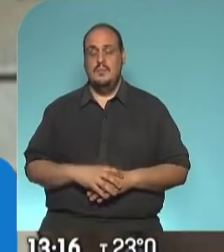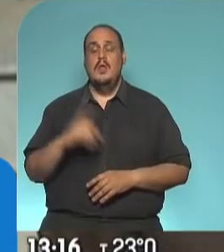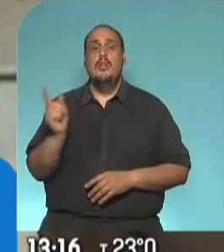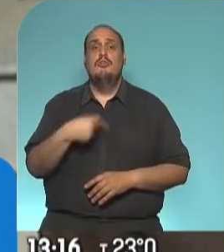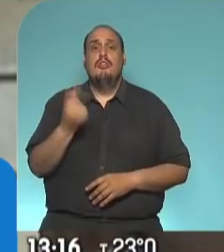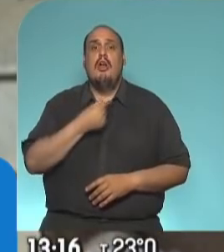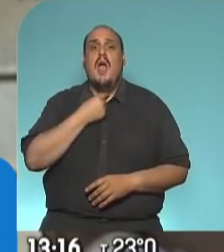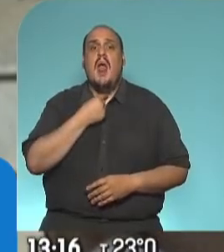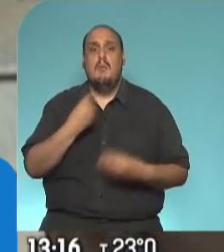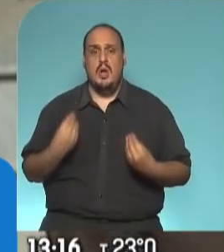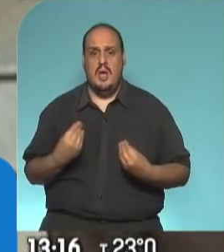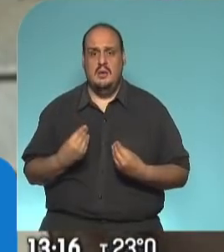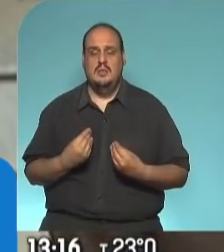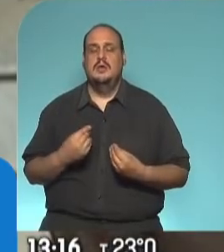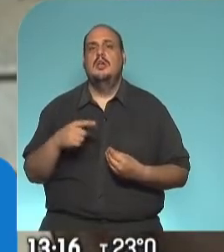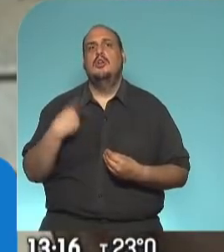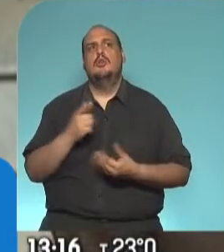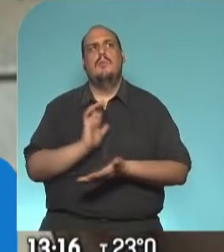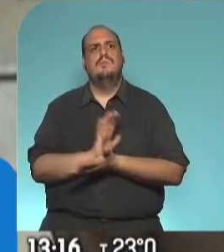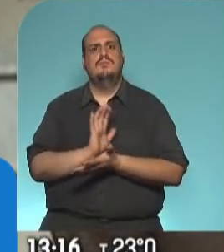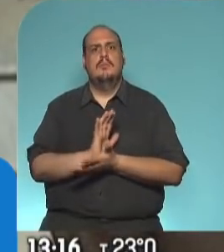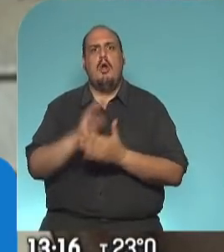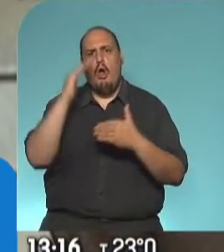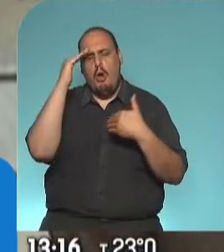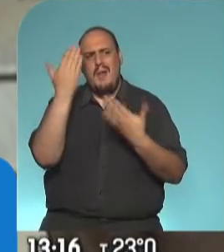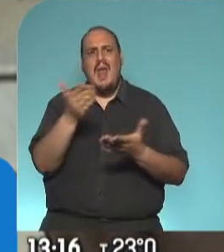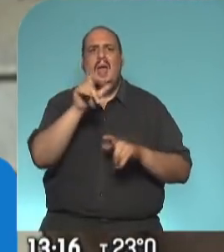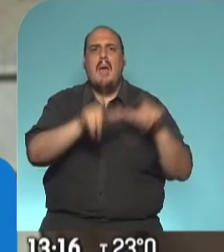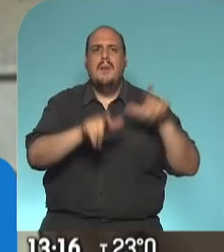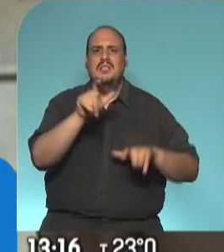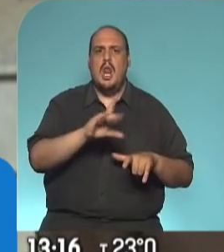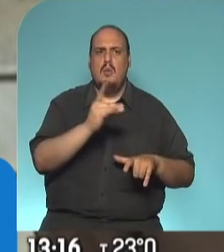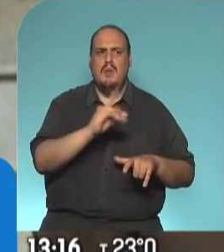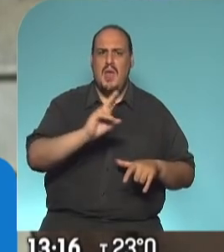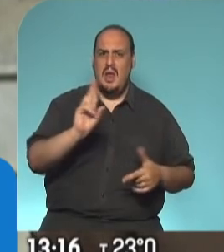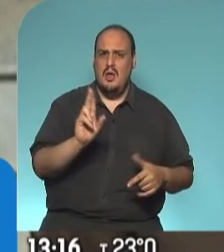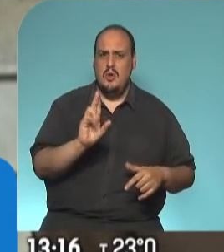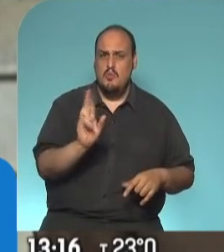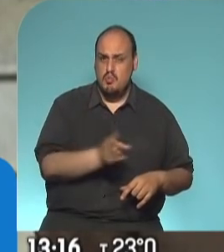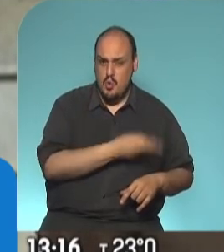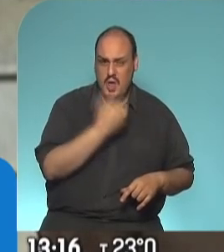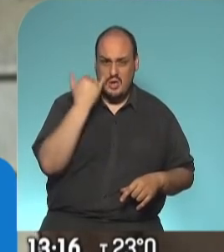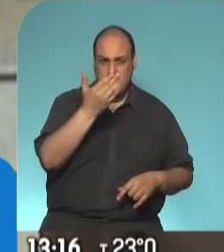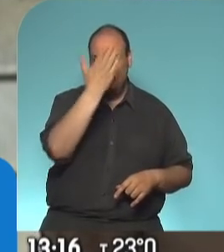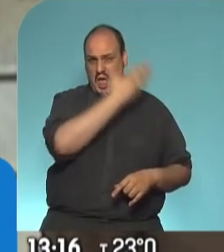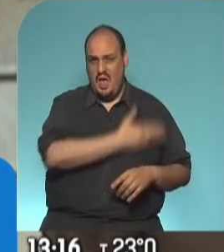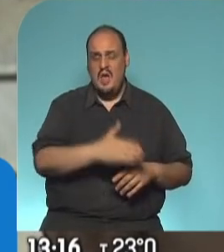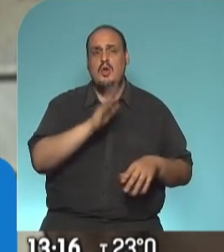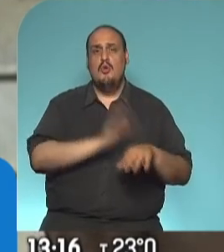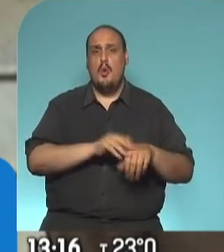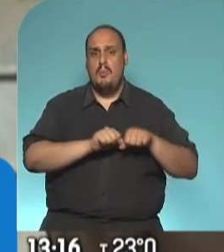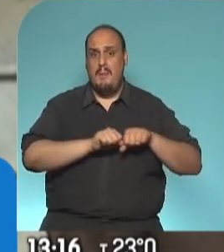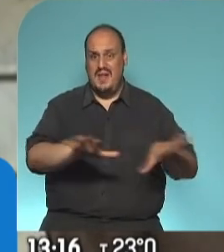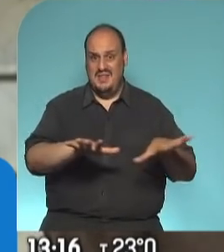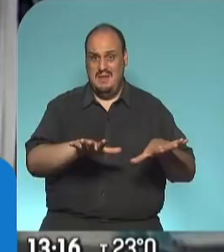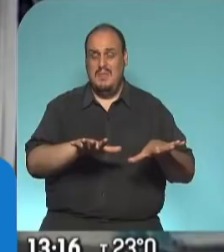homenaje que podemos hacer a aquellas bolivianas y bolivianos que han perecido por culpa de la pandemia, en